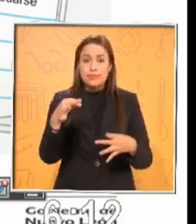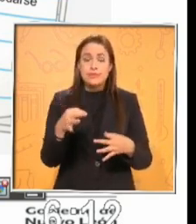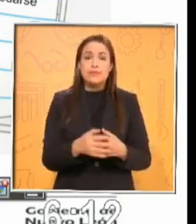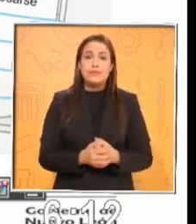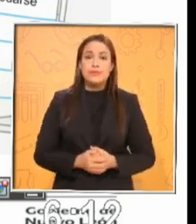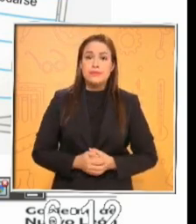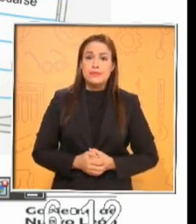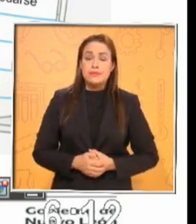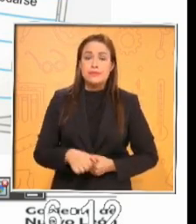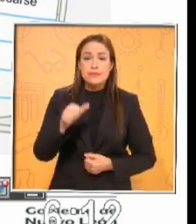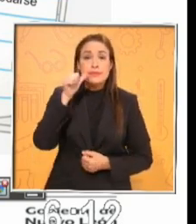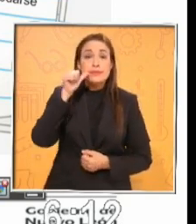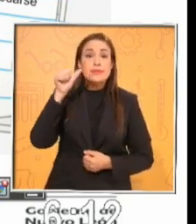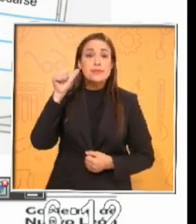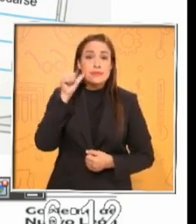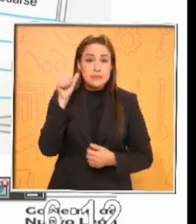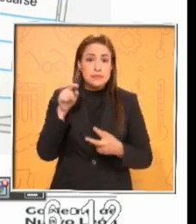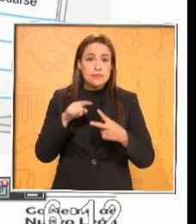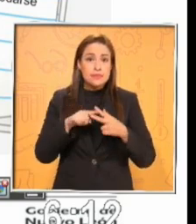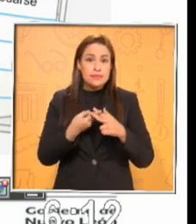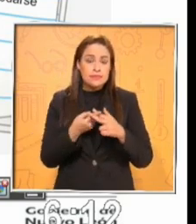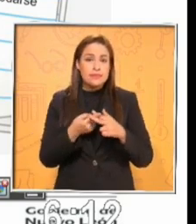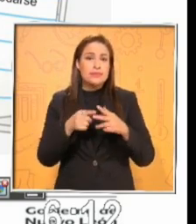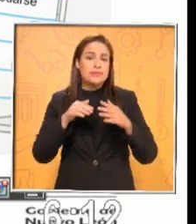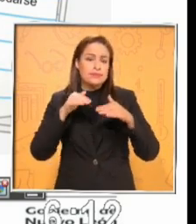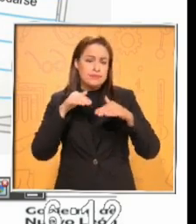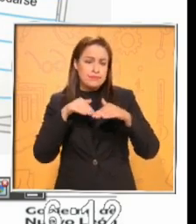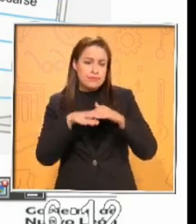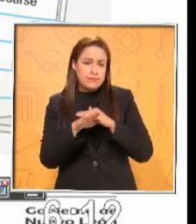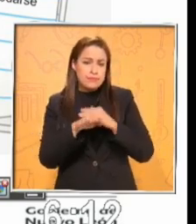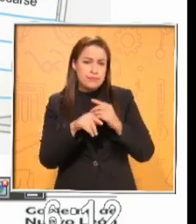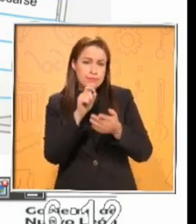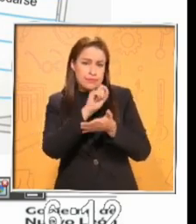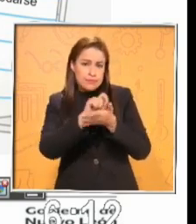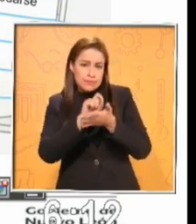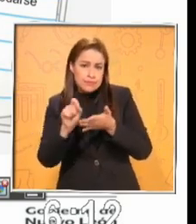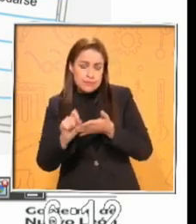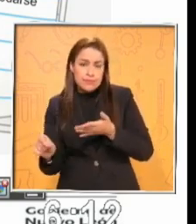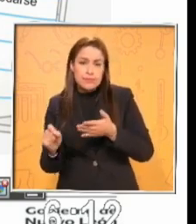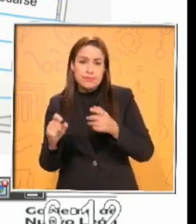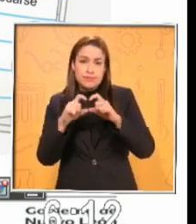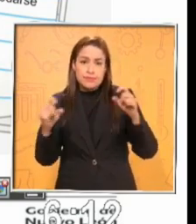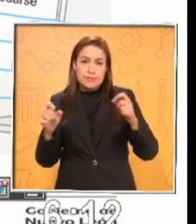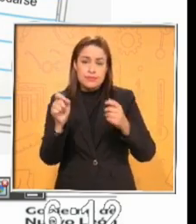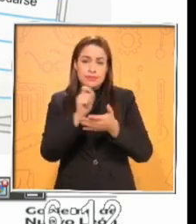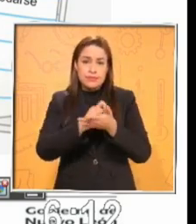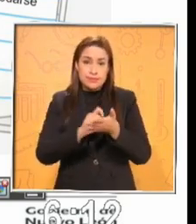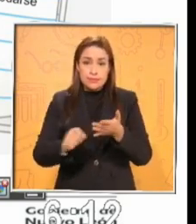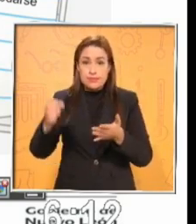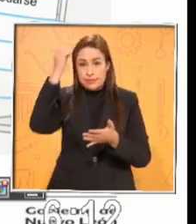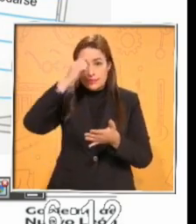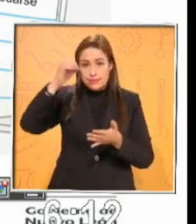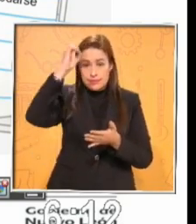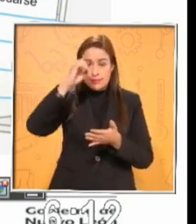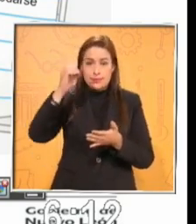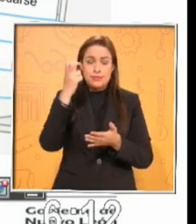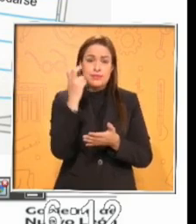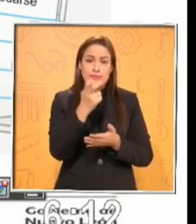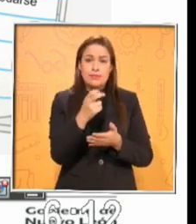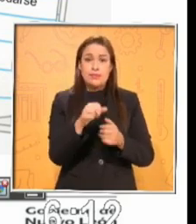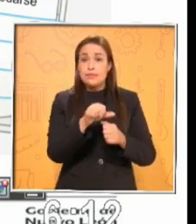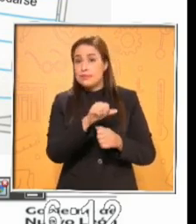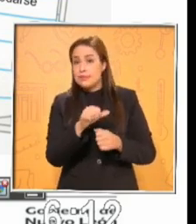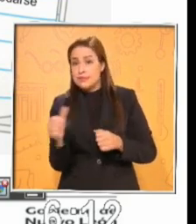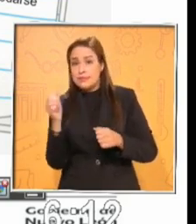ayer iniciamos con la introducción de nuestro artículo de opinión. Entonces, ese es otro elemento